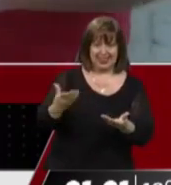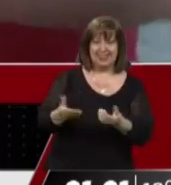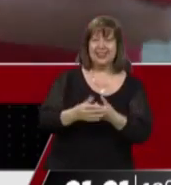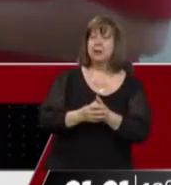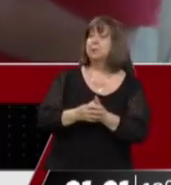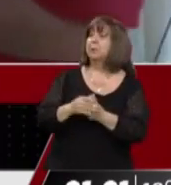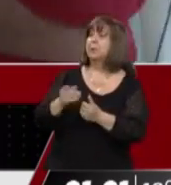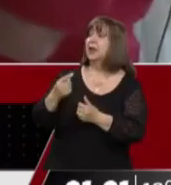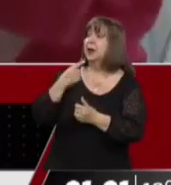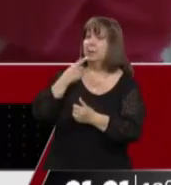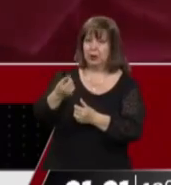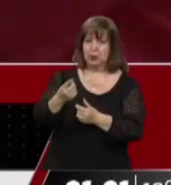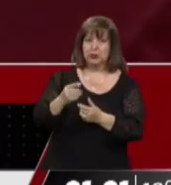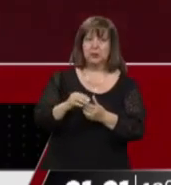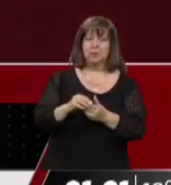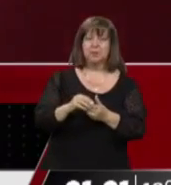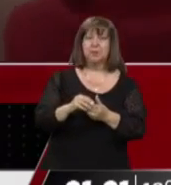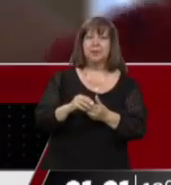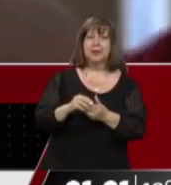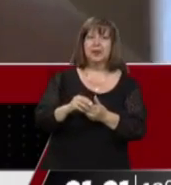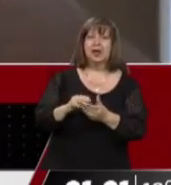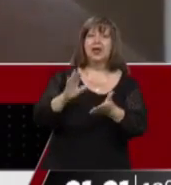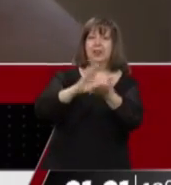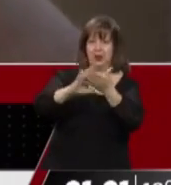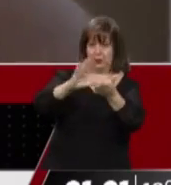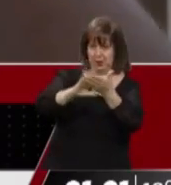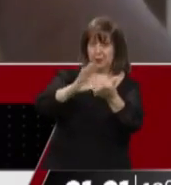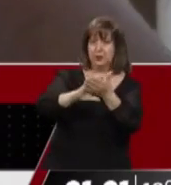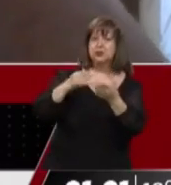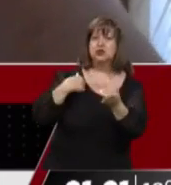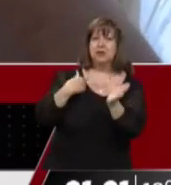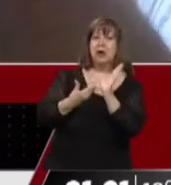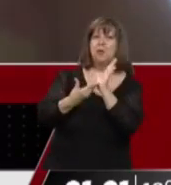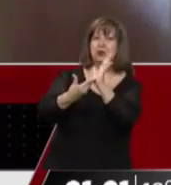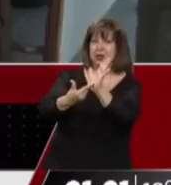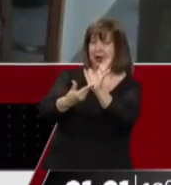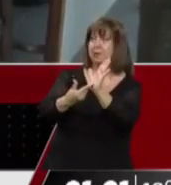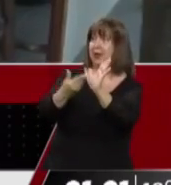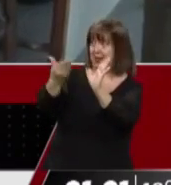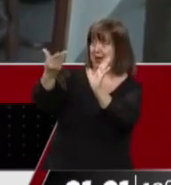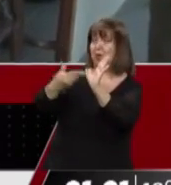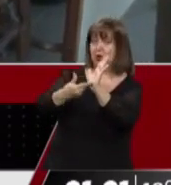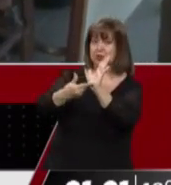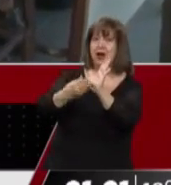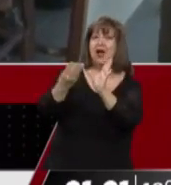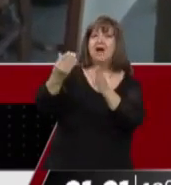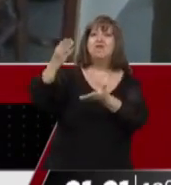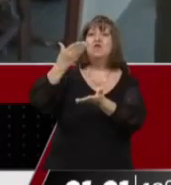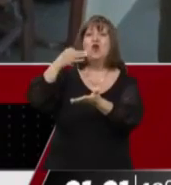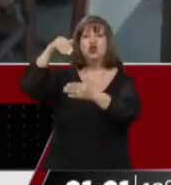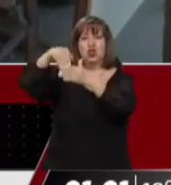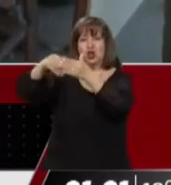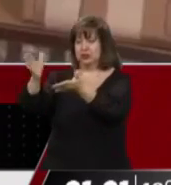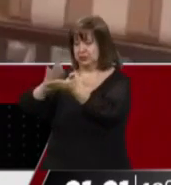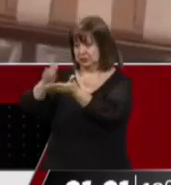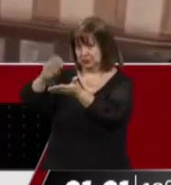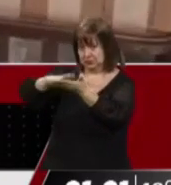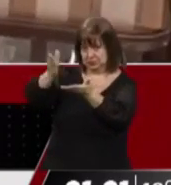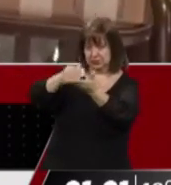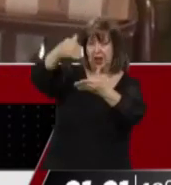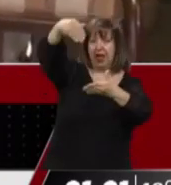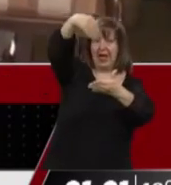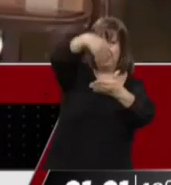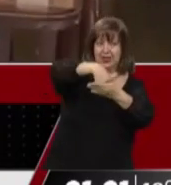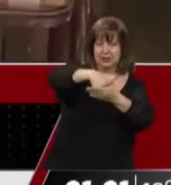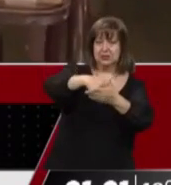permiso si no lo vieron me acuerdo lo hicimos la última tan fácil como esto pones el voto y esto